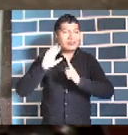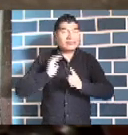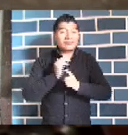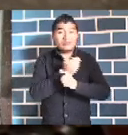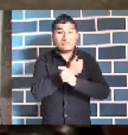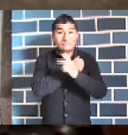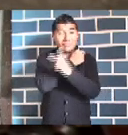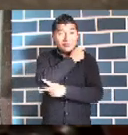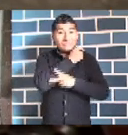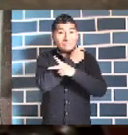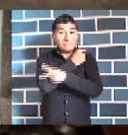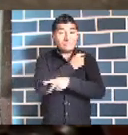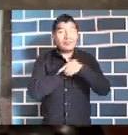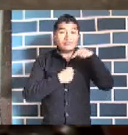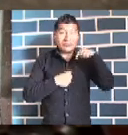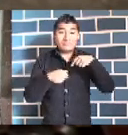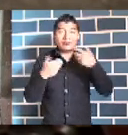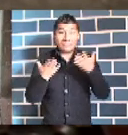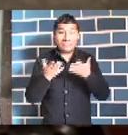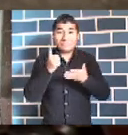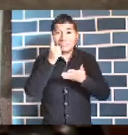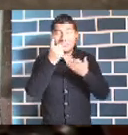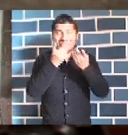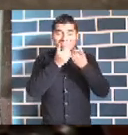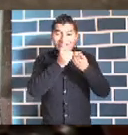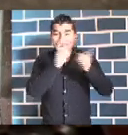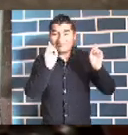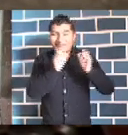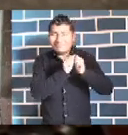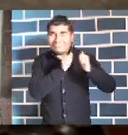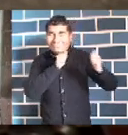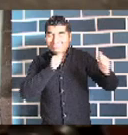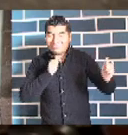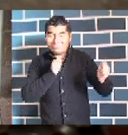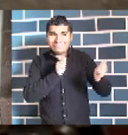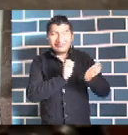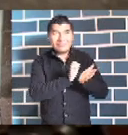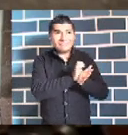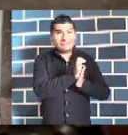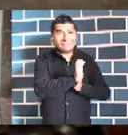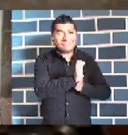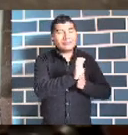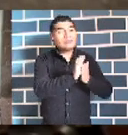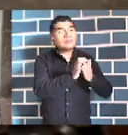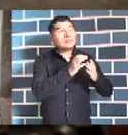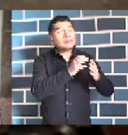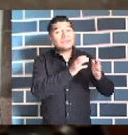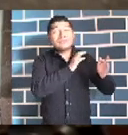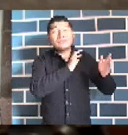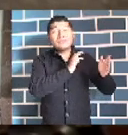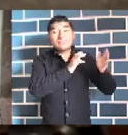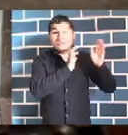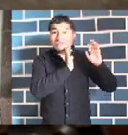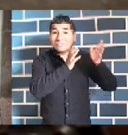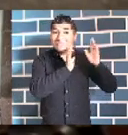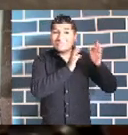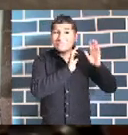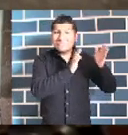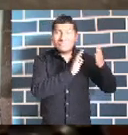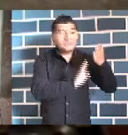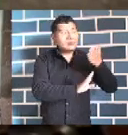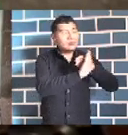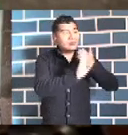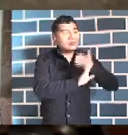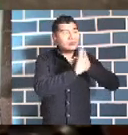país hay un divorcio entre el discurso de la defensa de la casa común